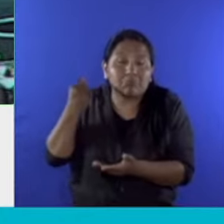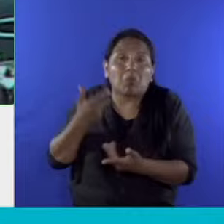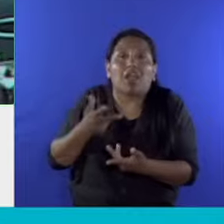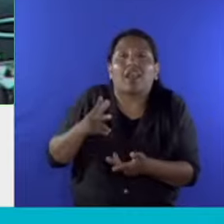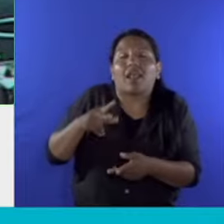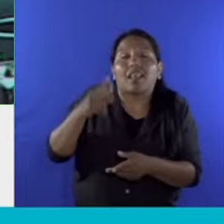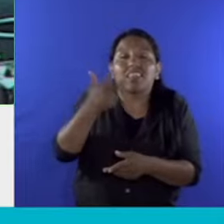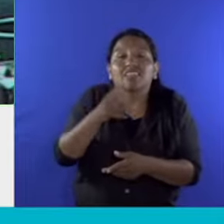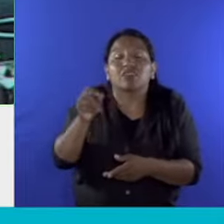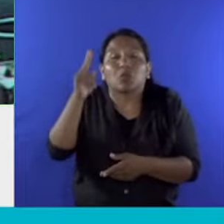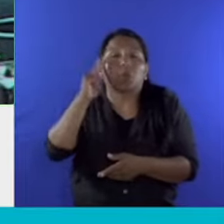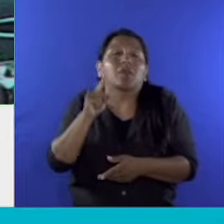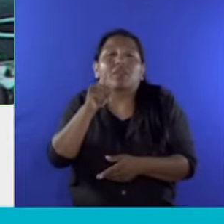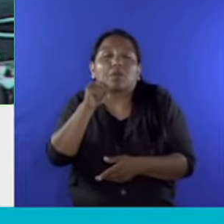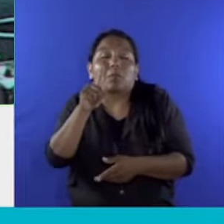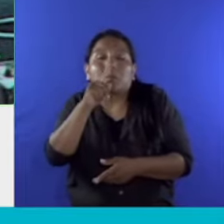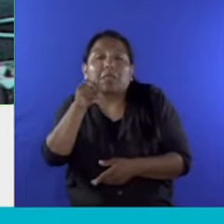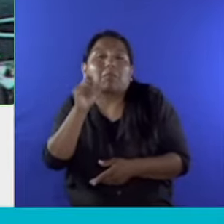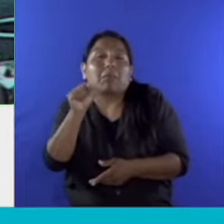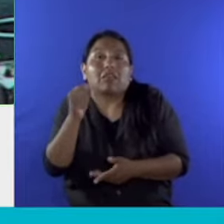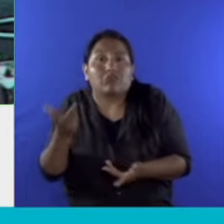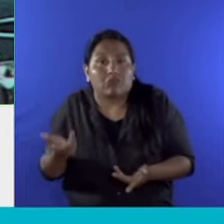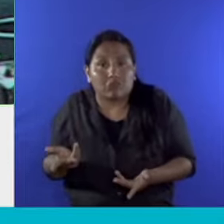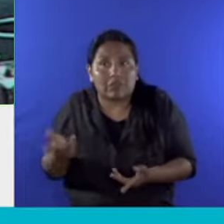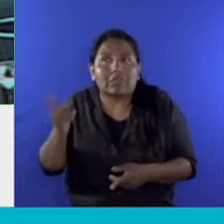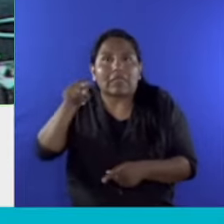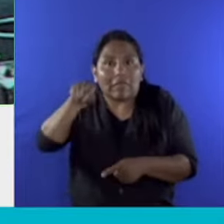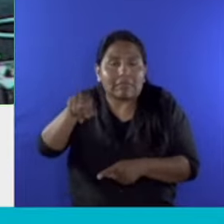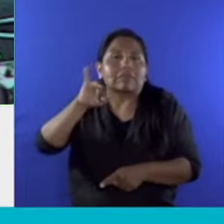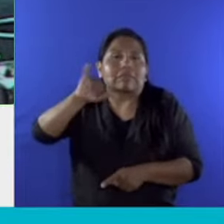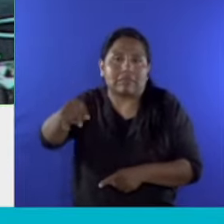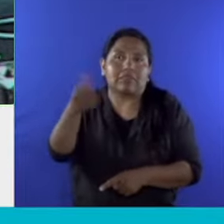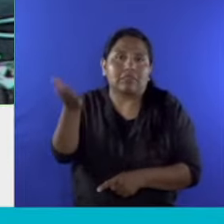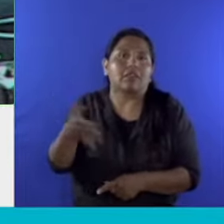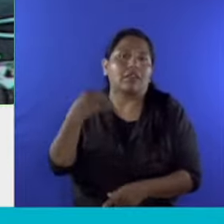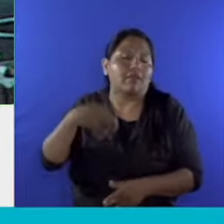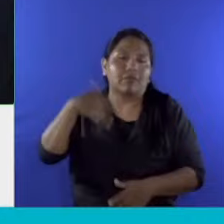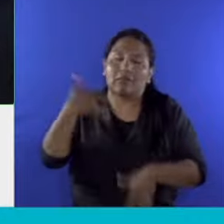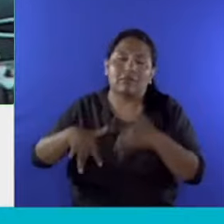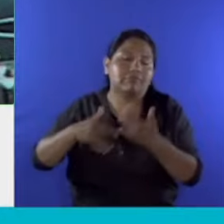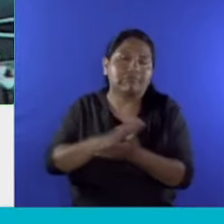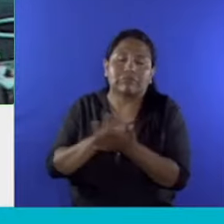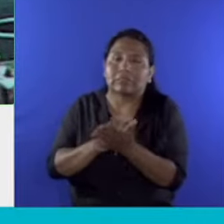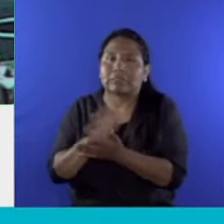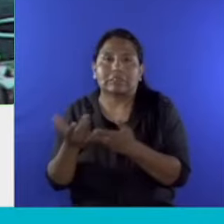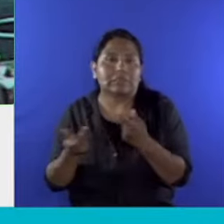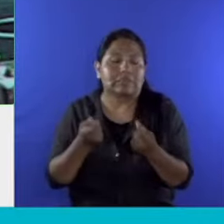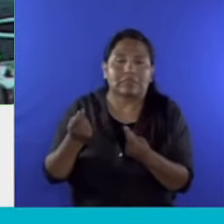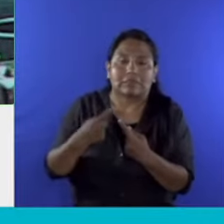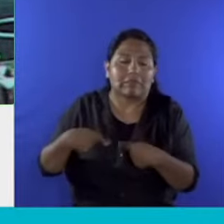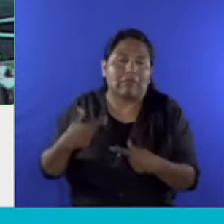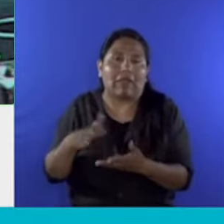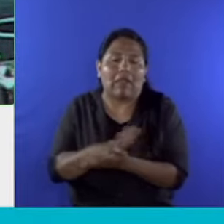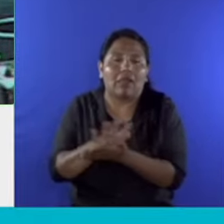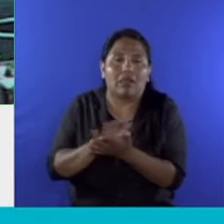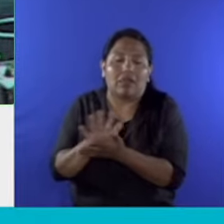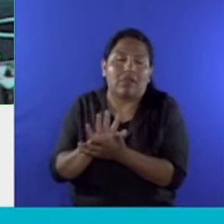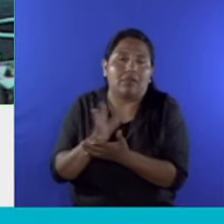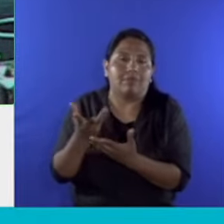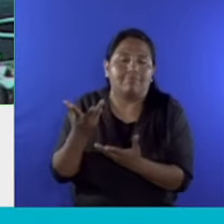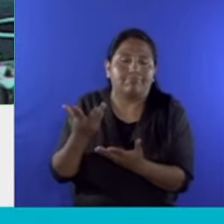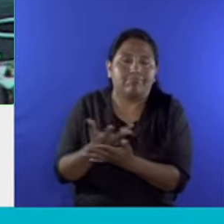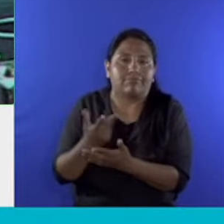391.000 pesos y sí que tiene que andar a las apuradas para resolver la carencia que se le ha